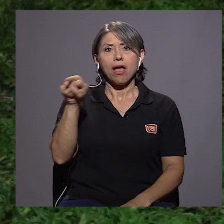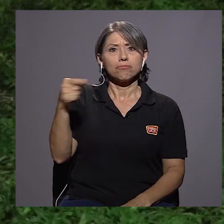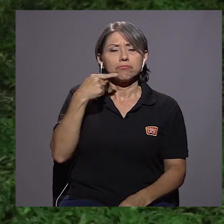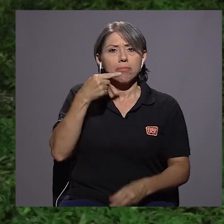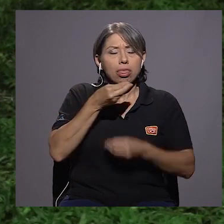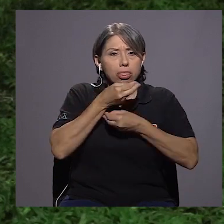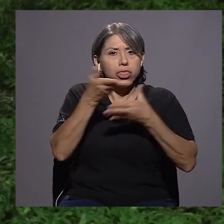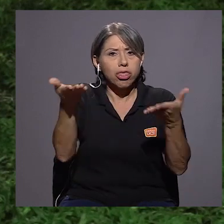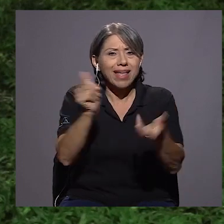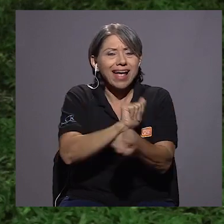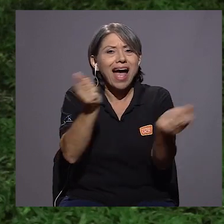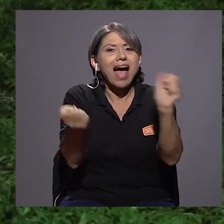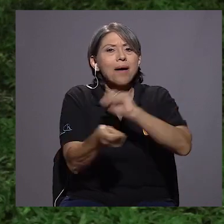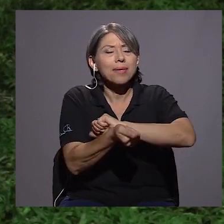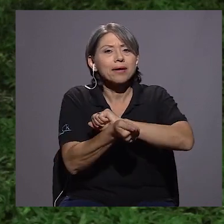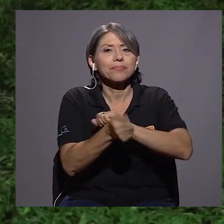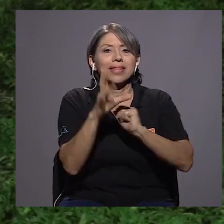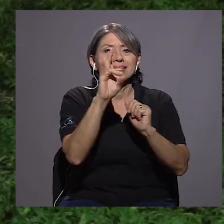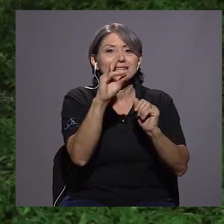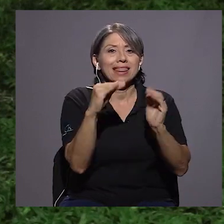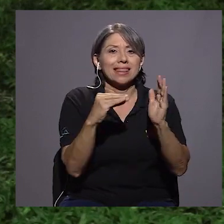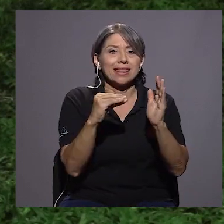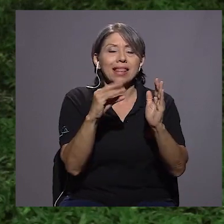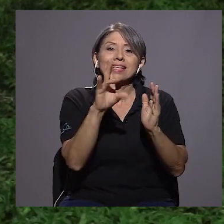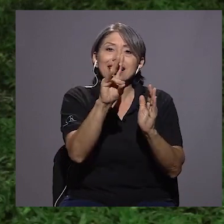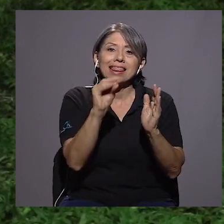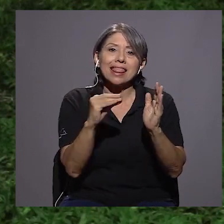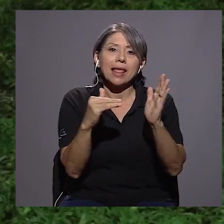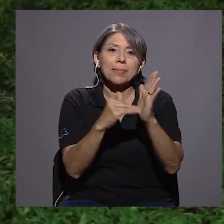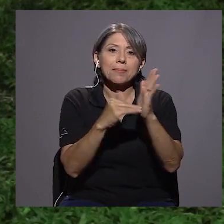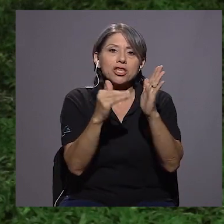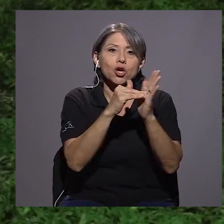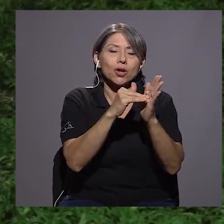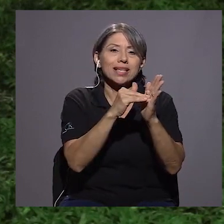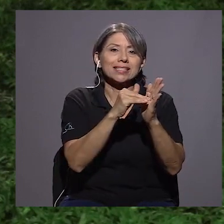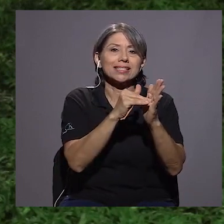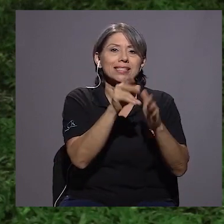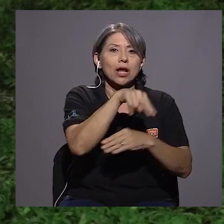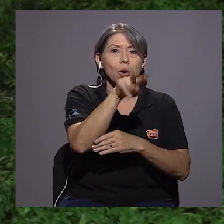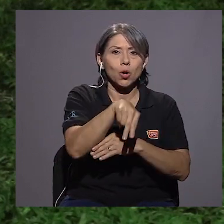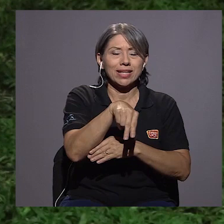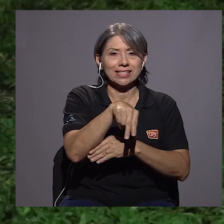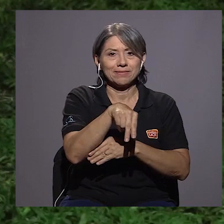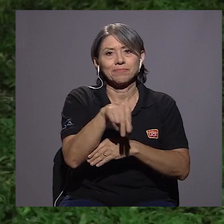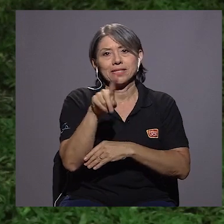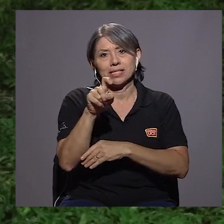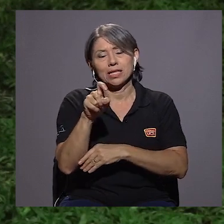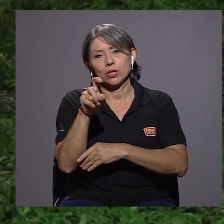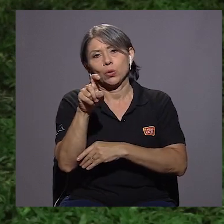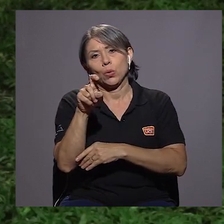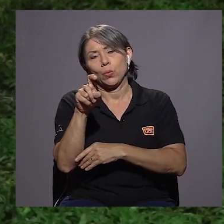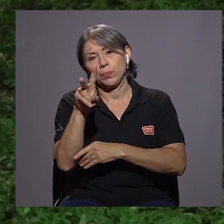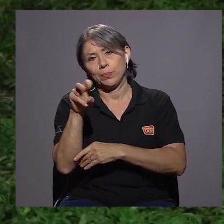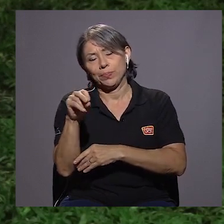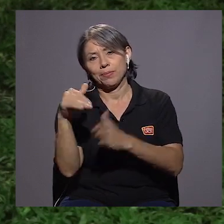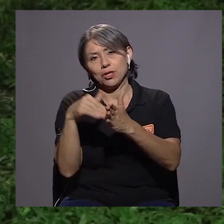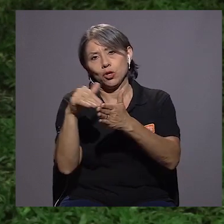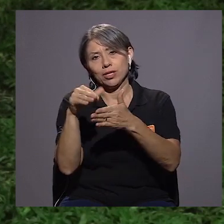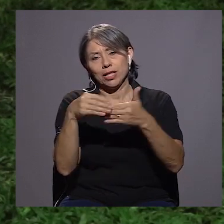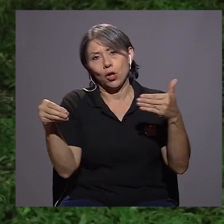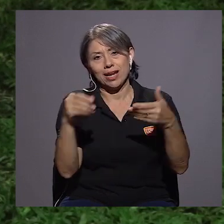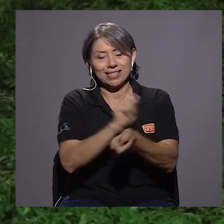de cambiar 70.000 millones de colones, que equivale a 120 millones de dólares,